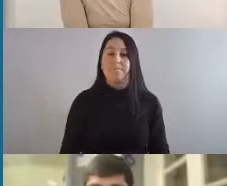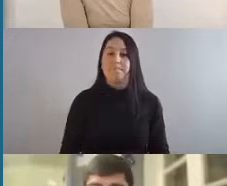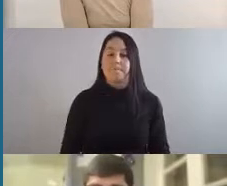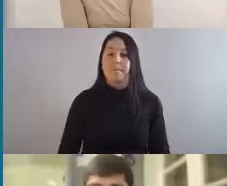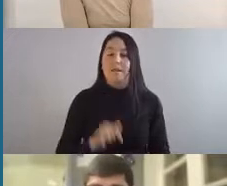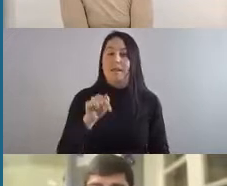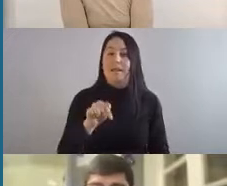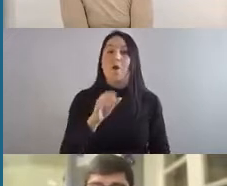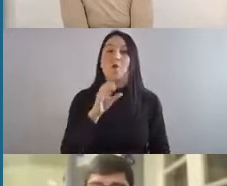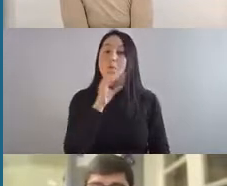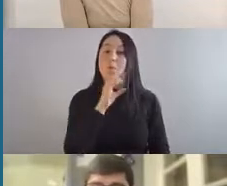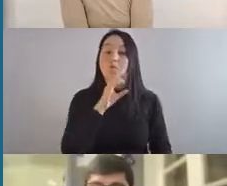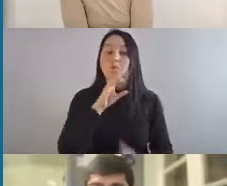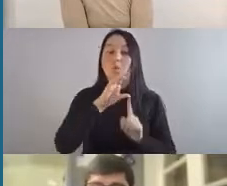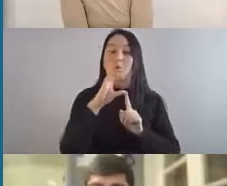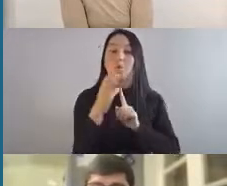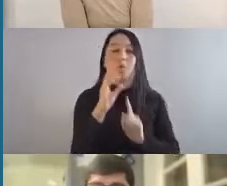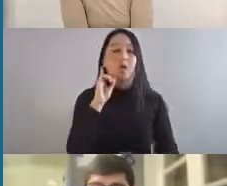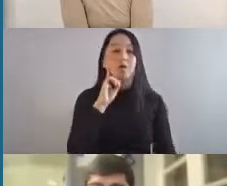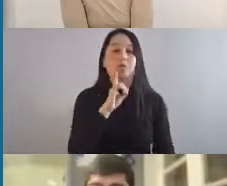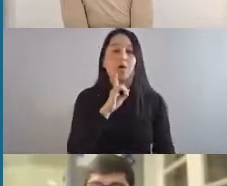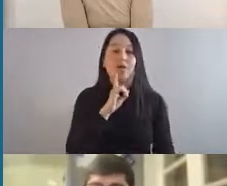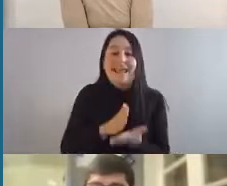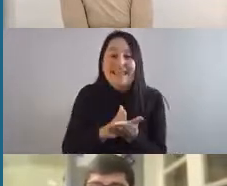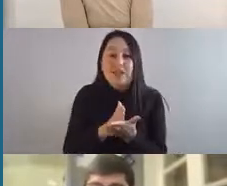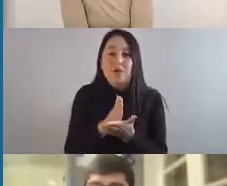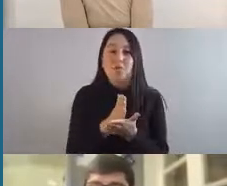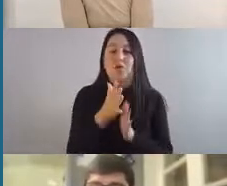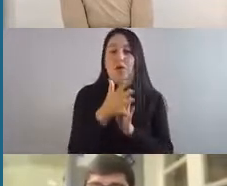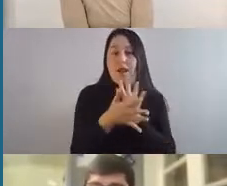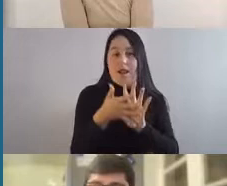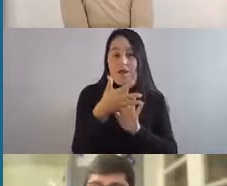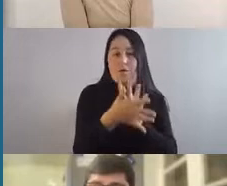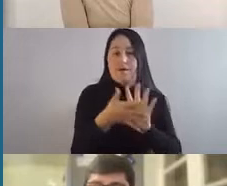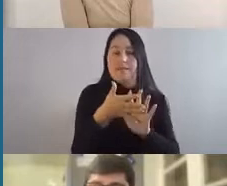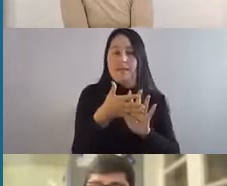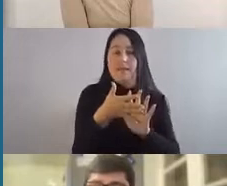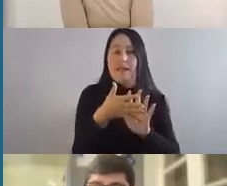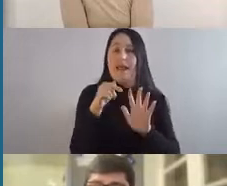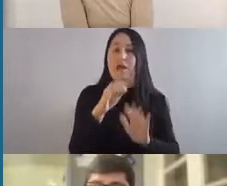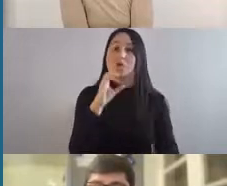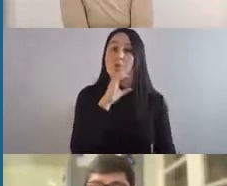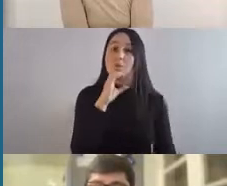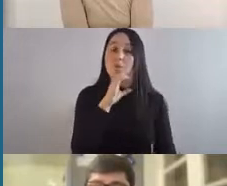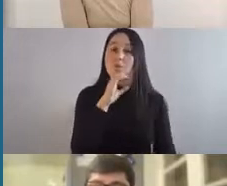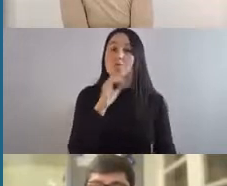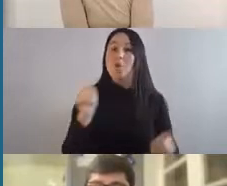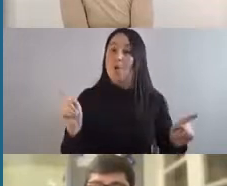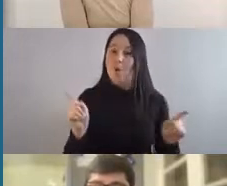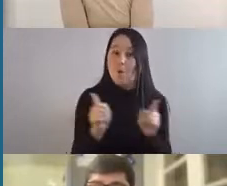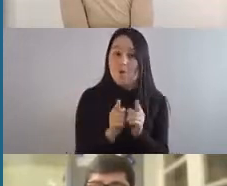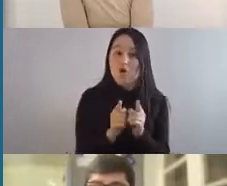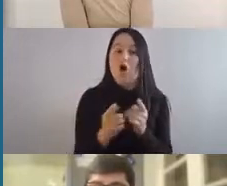el curso Cultura Sorda e Introducción a la Lengua de Señas es un curso más o menos corto, como yo les decía, en